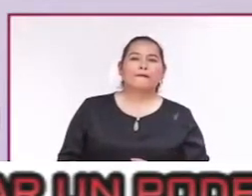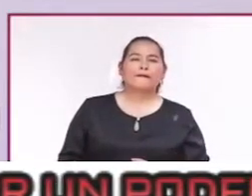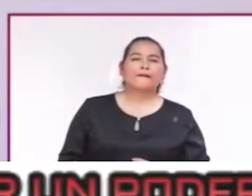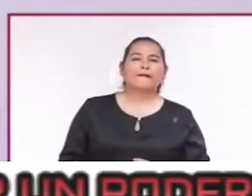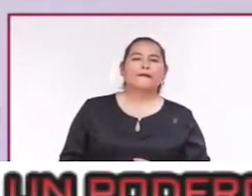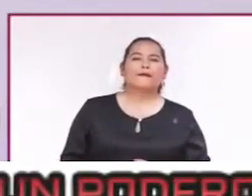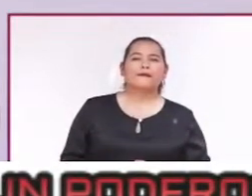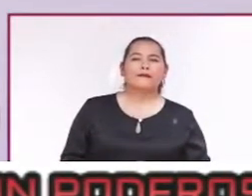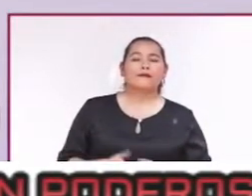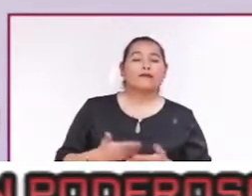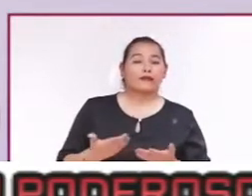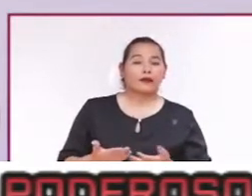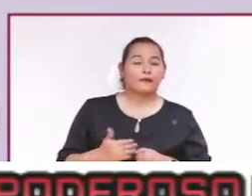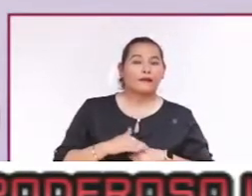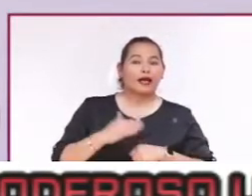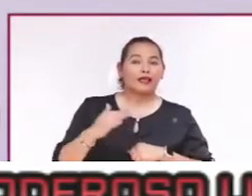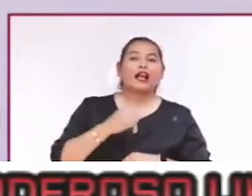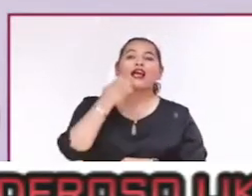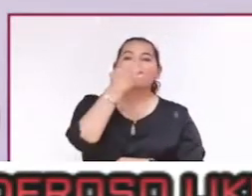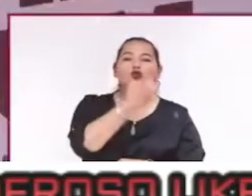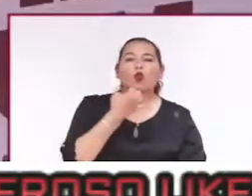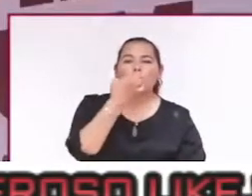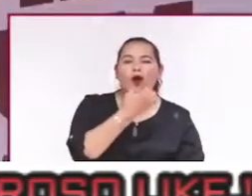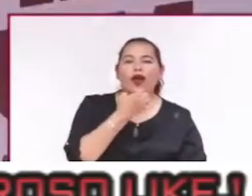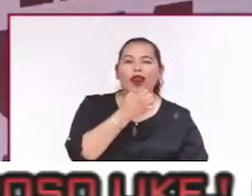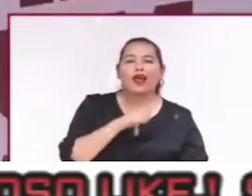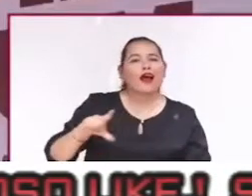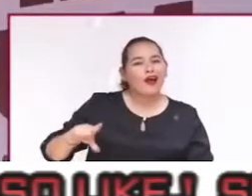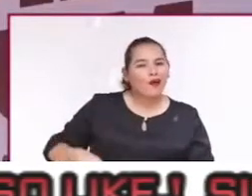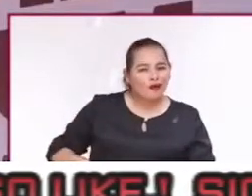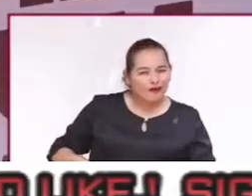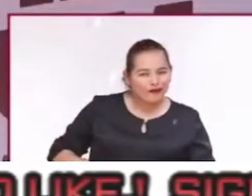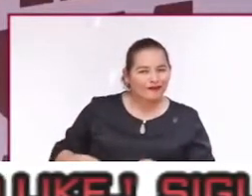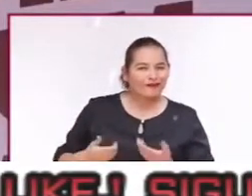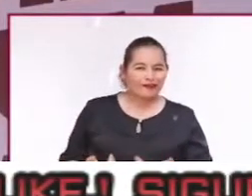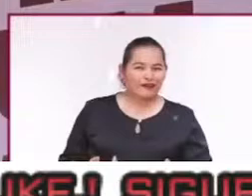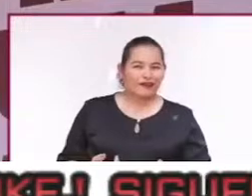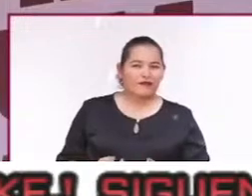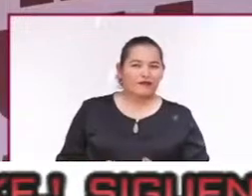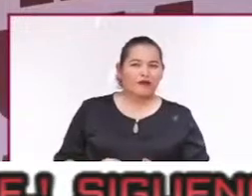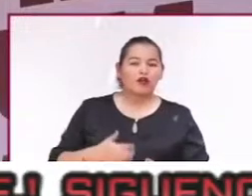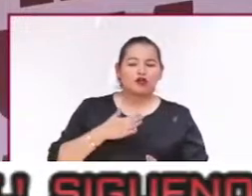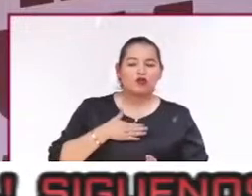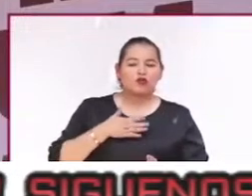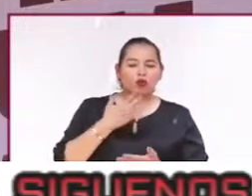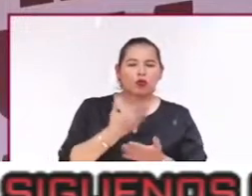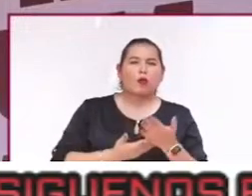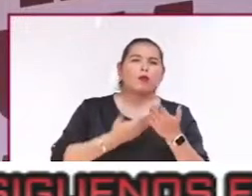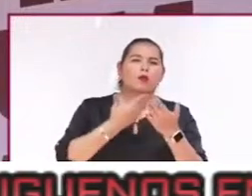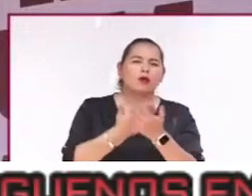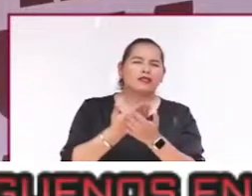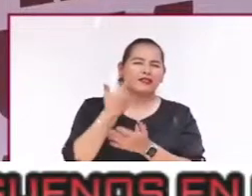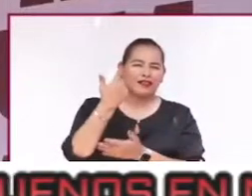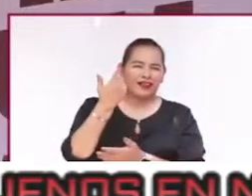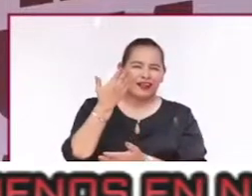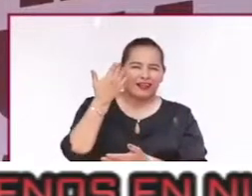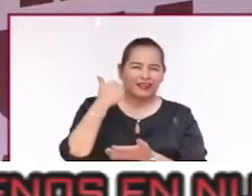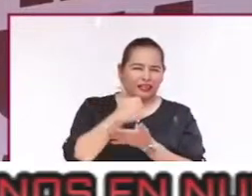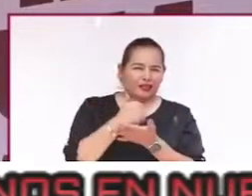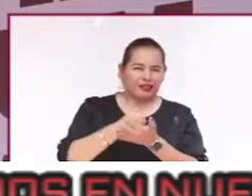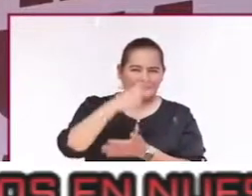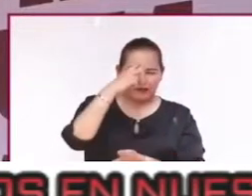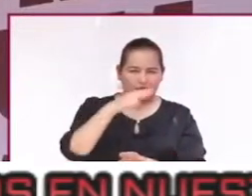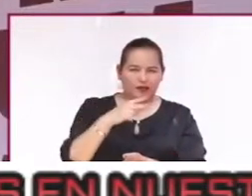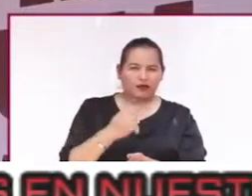a los que van a escuela pública. Ahí en la ciudad hice una beca, una pequeña beca, que